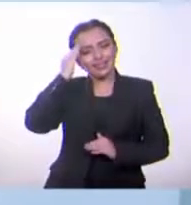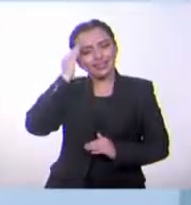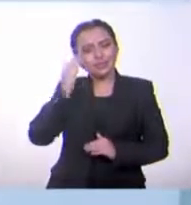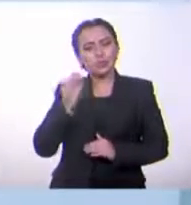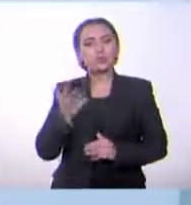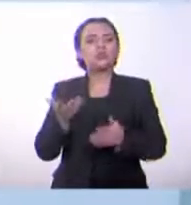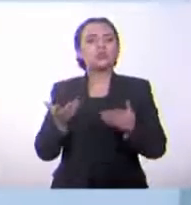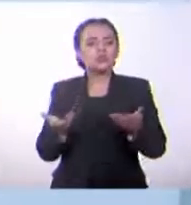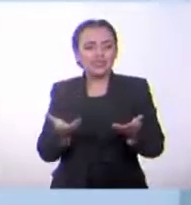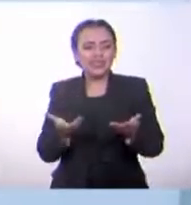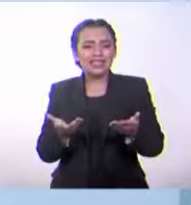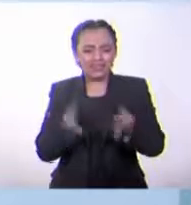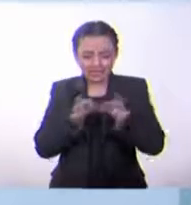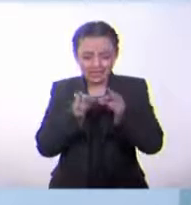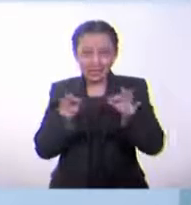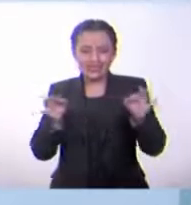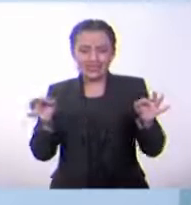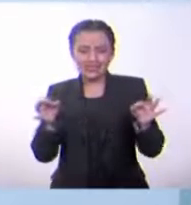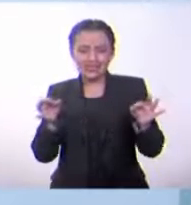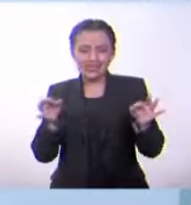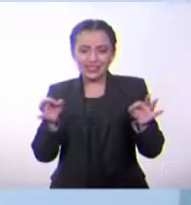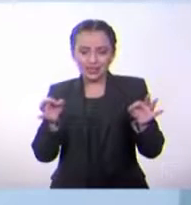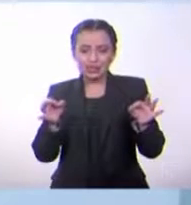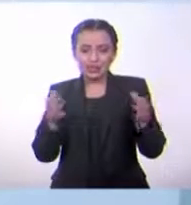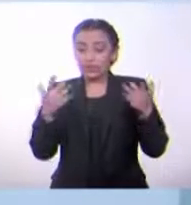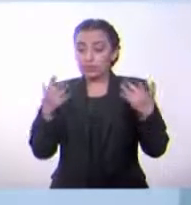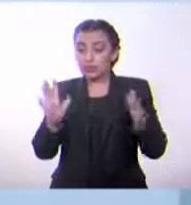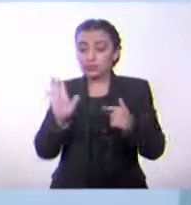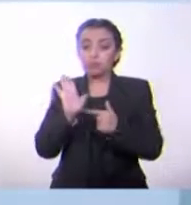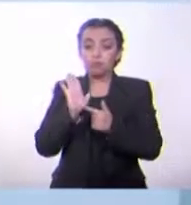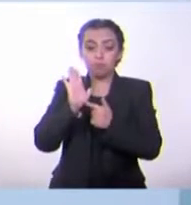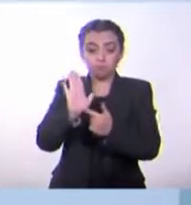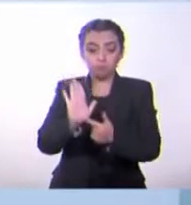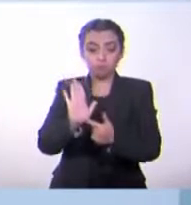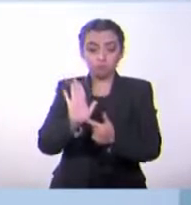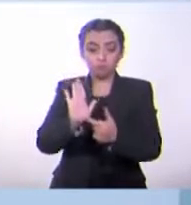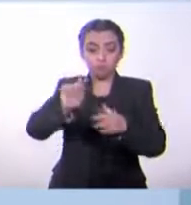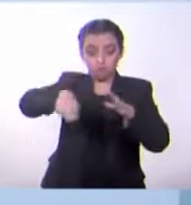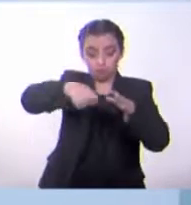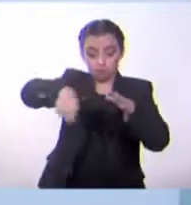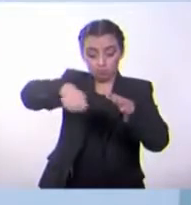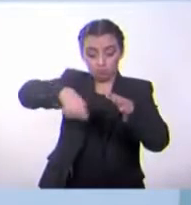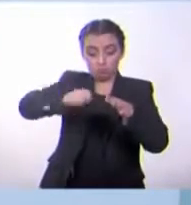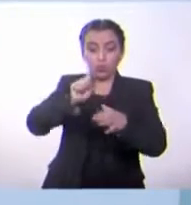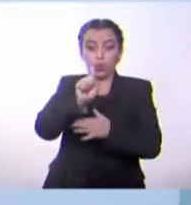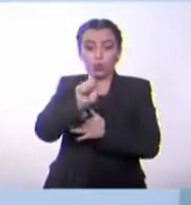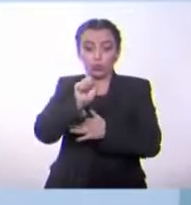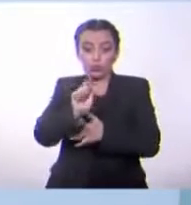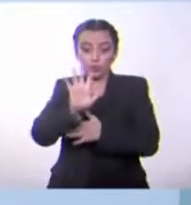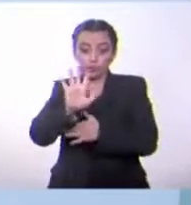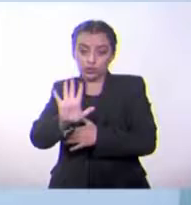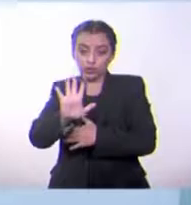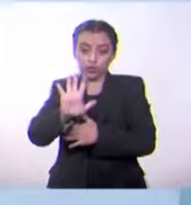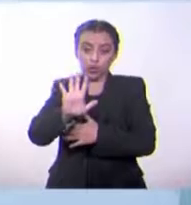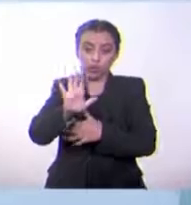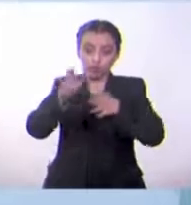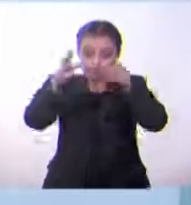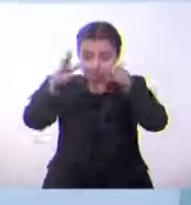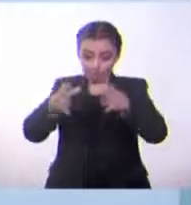ya nos dice que tenemos 1.5 litros de disolución. Entonces, la molaridad es